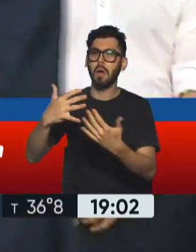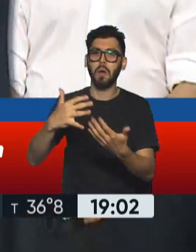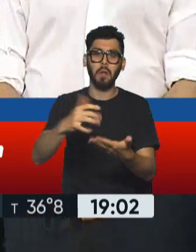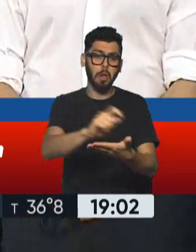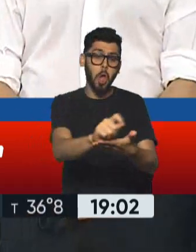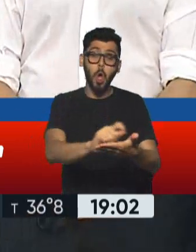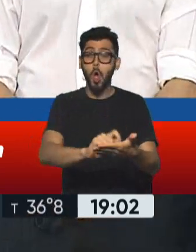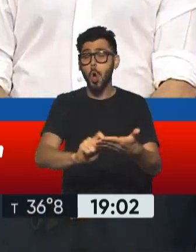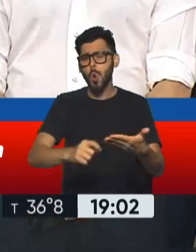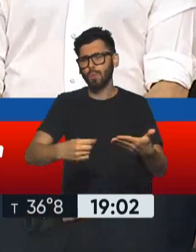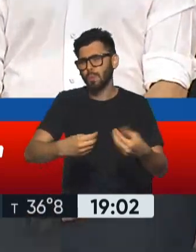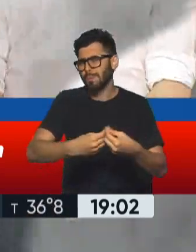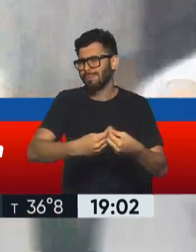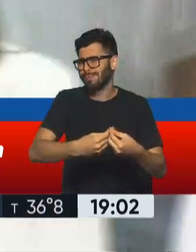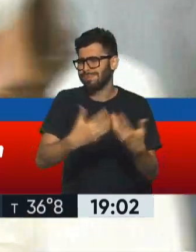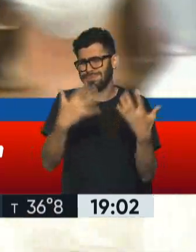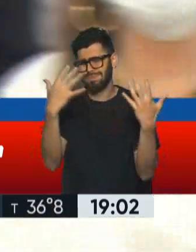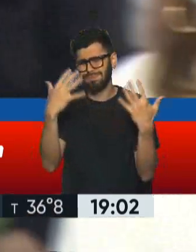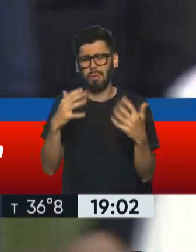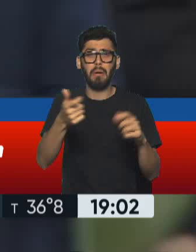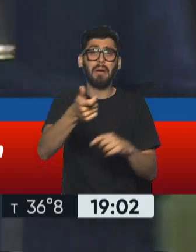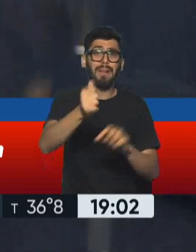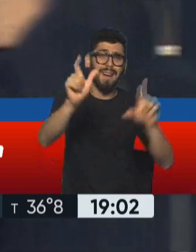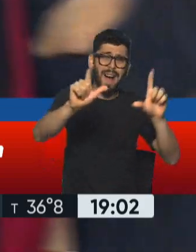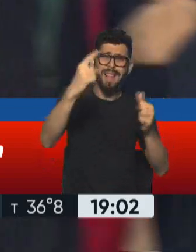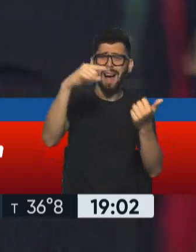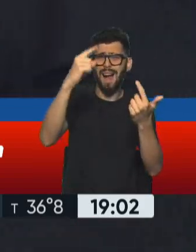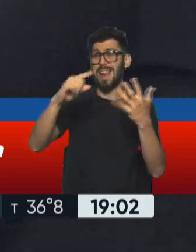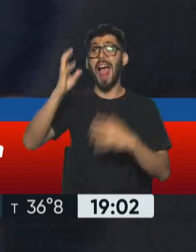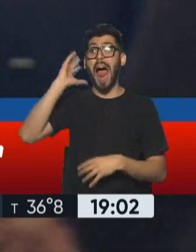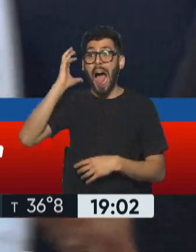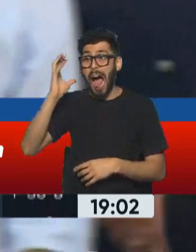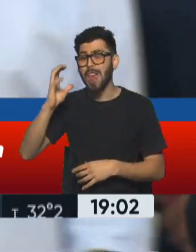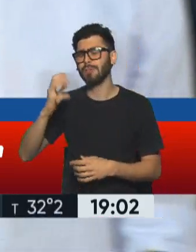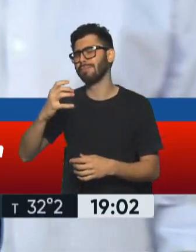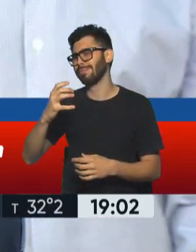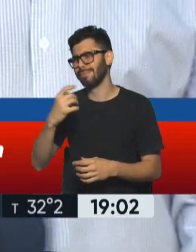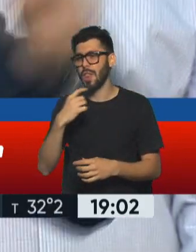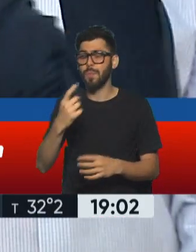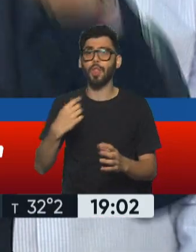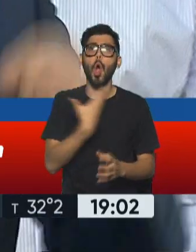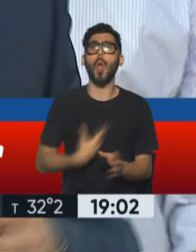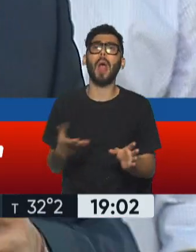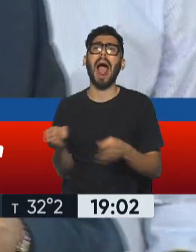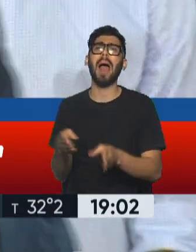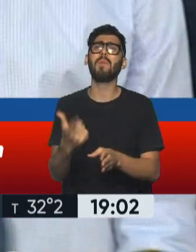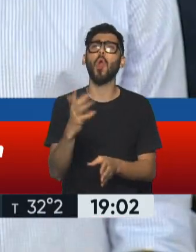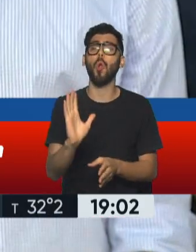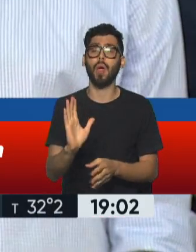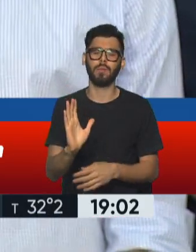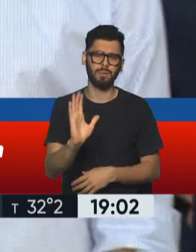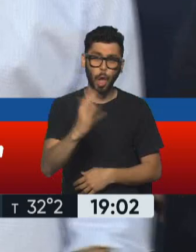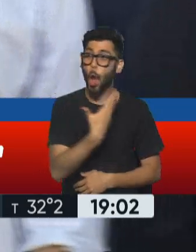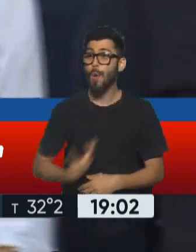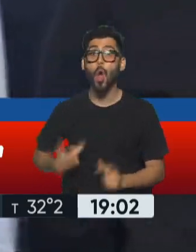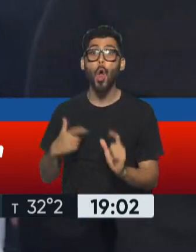tinta, en canales y en radios, que el gobierno no tiene un rumbo. ¿Saben lo que no tiene el gobierno?